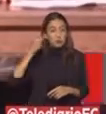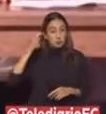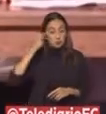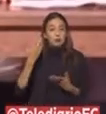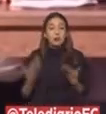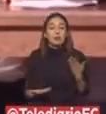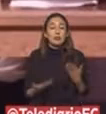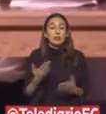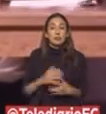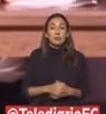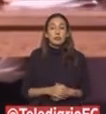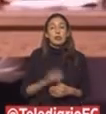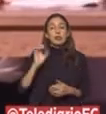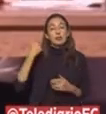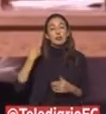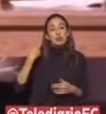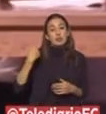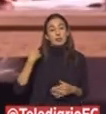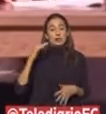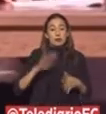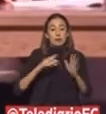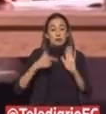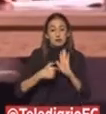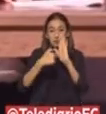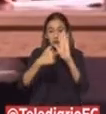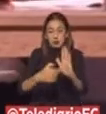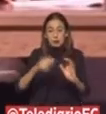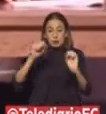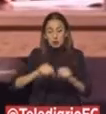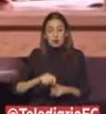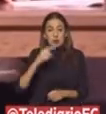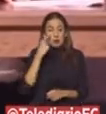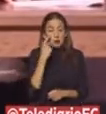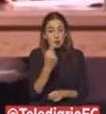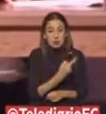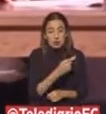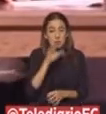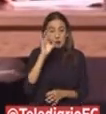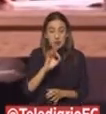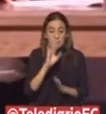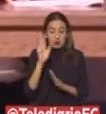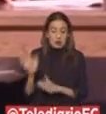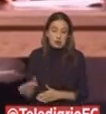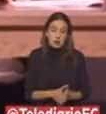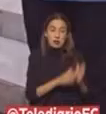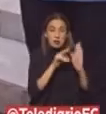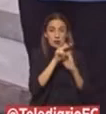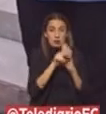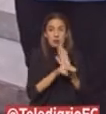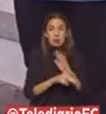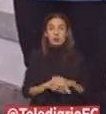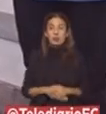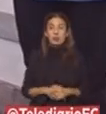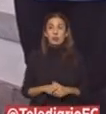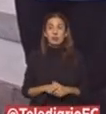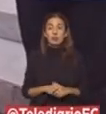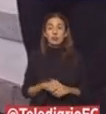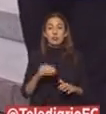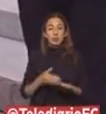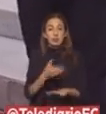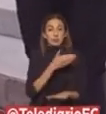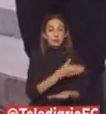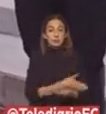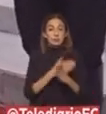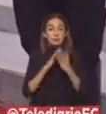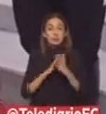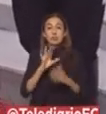será en ecuador tengamos la presencia de todos ustedes para comprobar que para se han cumplido en su totalidad previo a la reunión entre los gabinetes